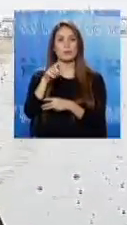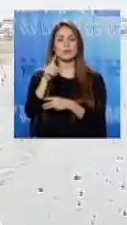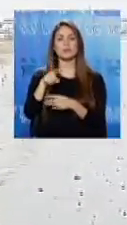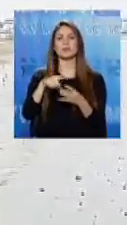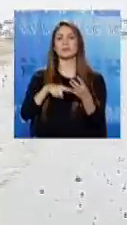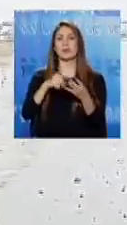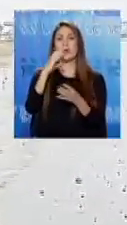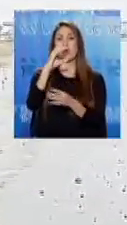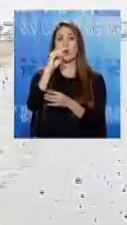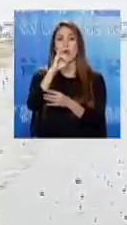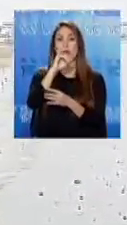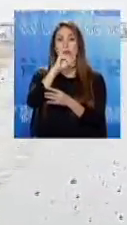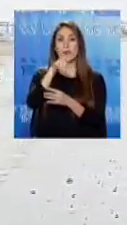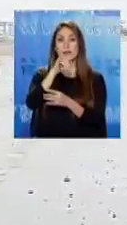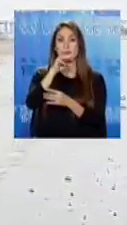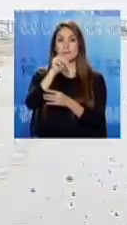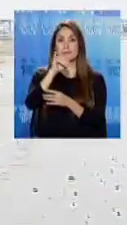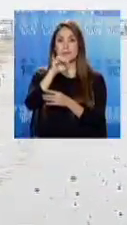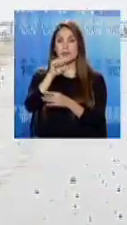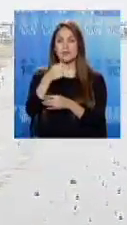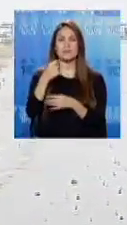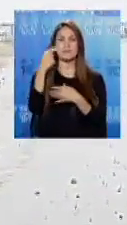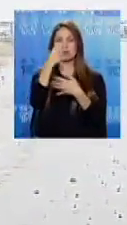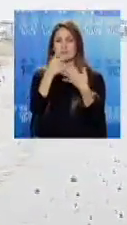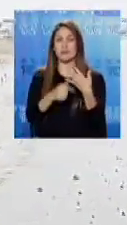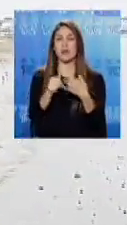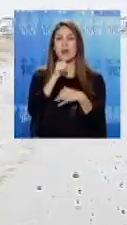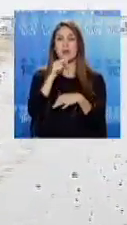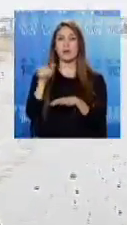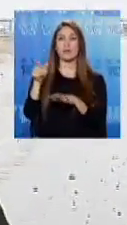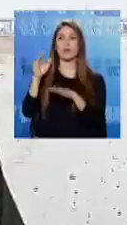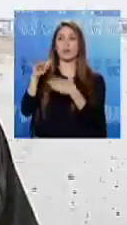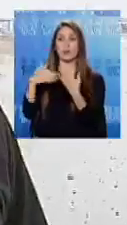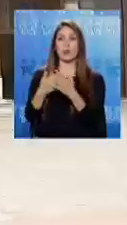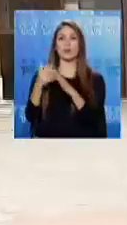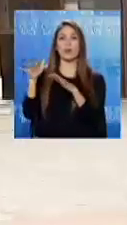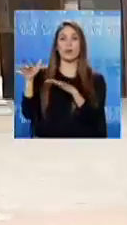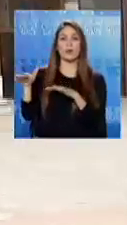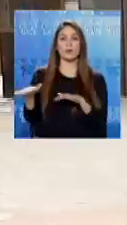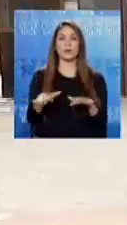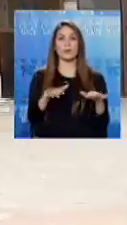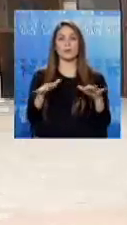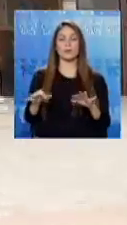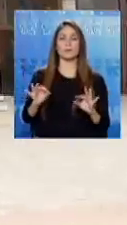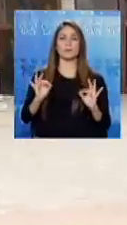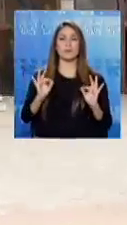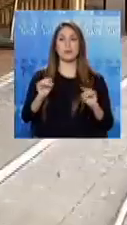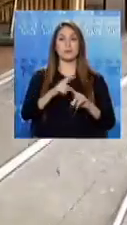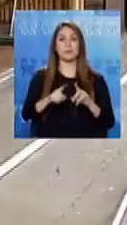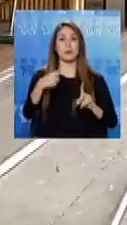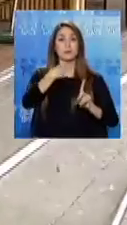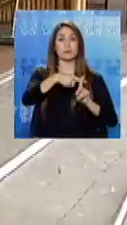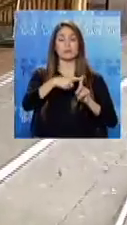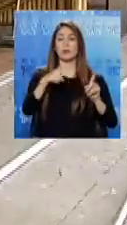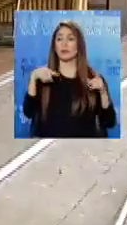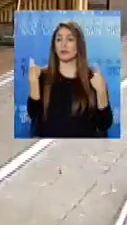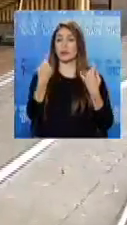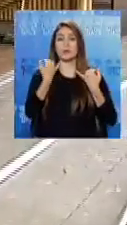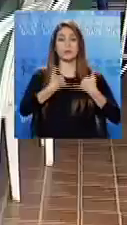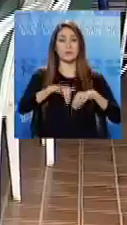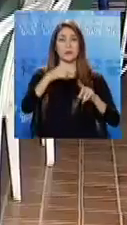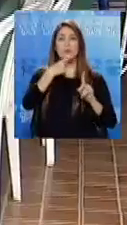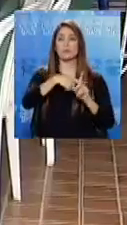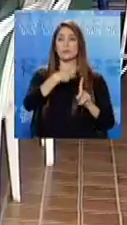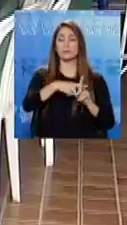otras partes, hasta que las aguas nuevamente se normalicen. Pero el optimismo se mantiene. Doña Gloria